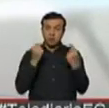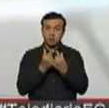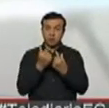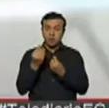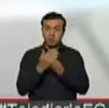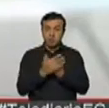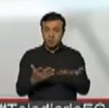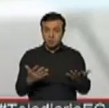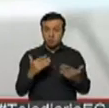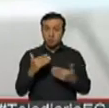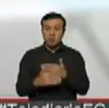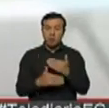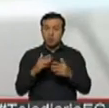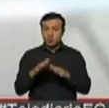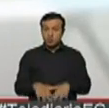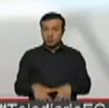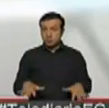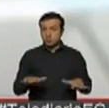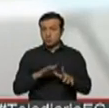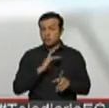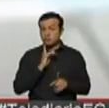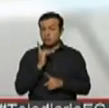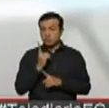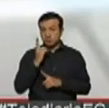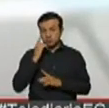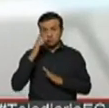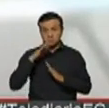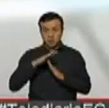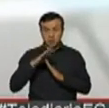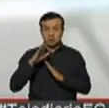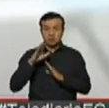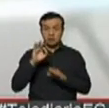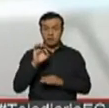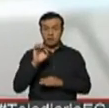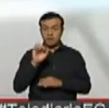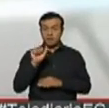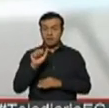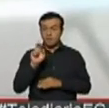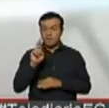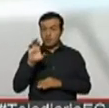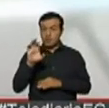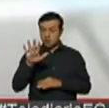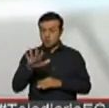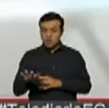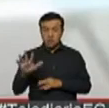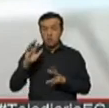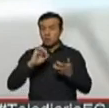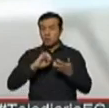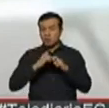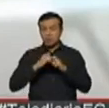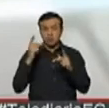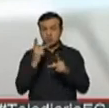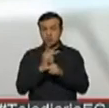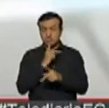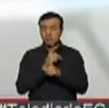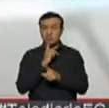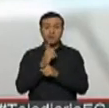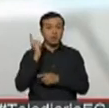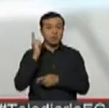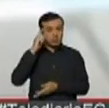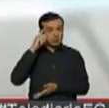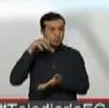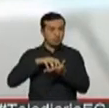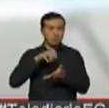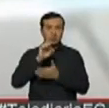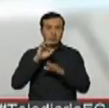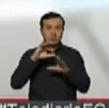residuales del proceso de paz con las FARC. Entonces hemos enfrentado este proceso. Producto de eso, el Estado ecuatoriano ha creado